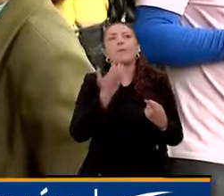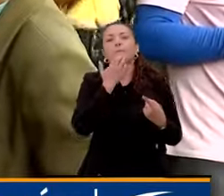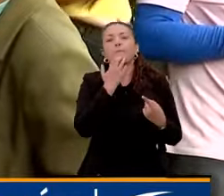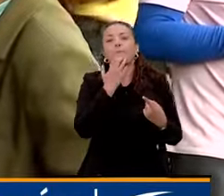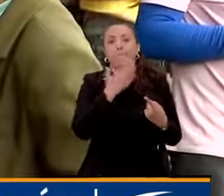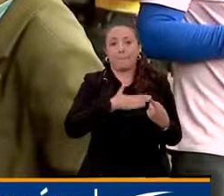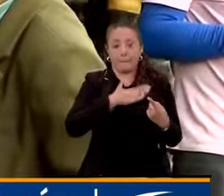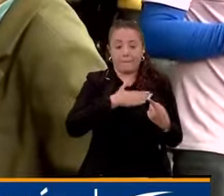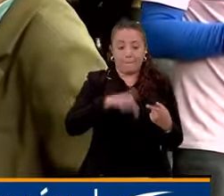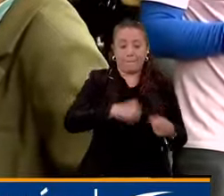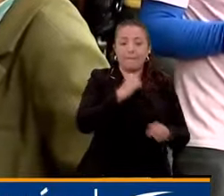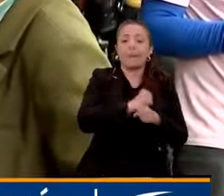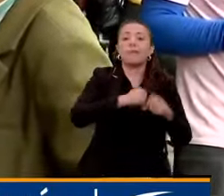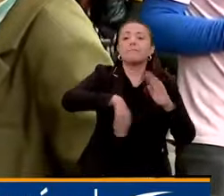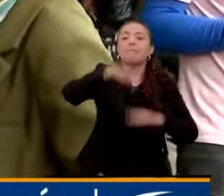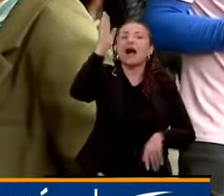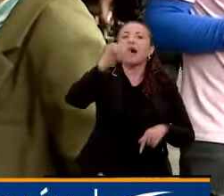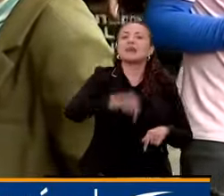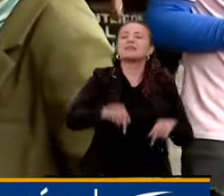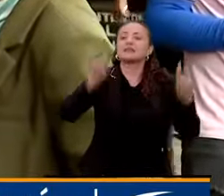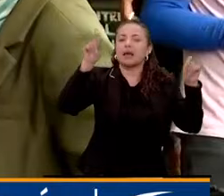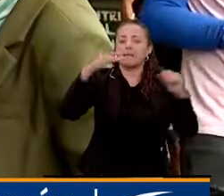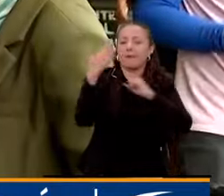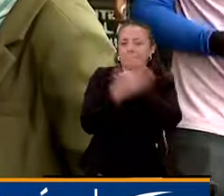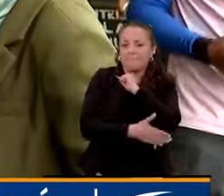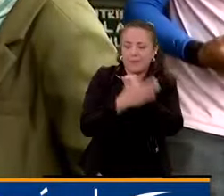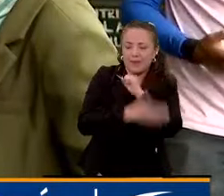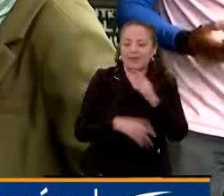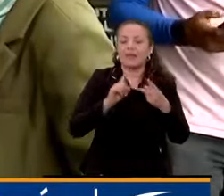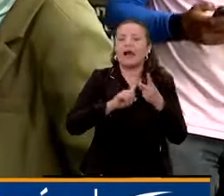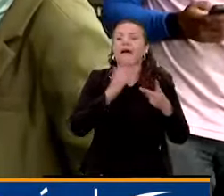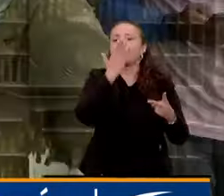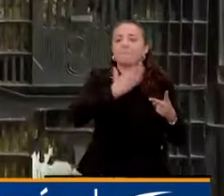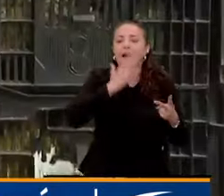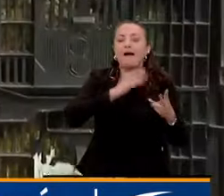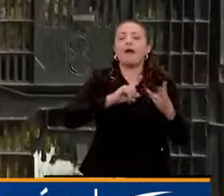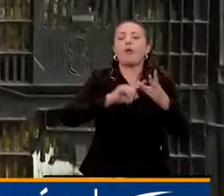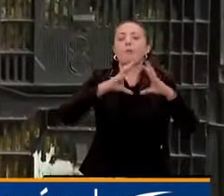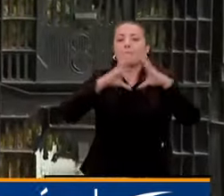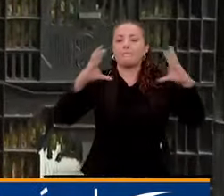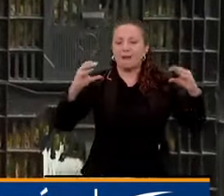nosotros que trabajamos lo que más trabajamos es la piña el mango y la